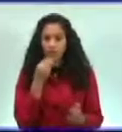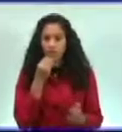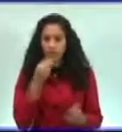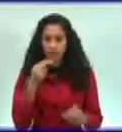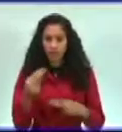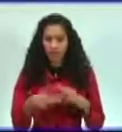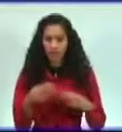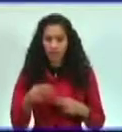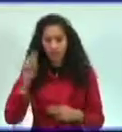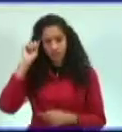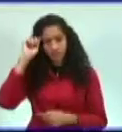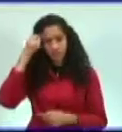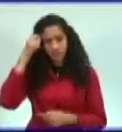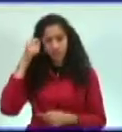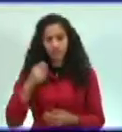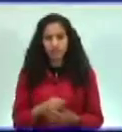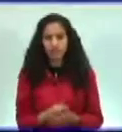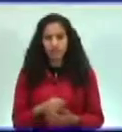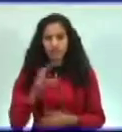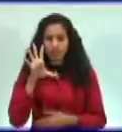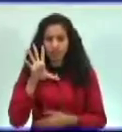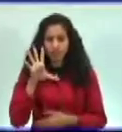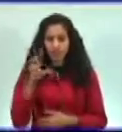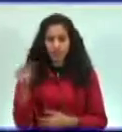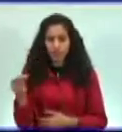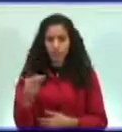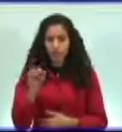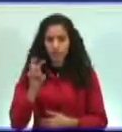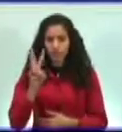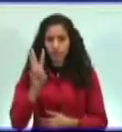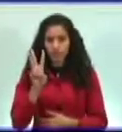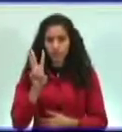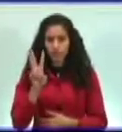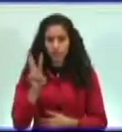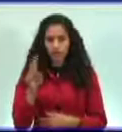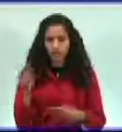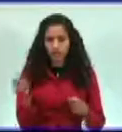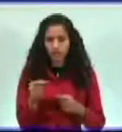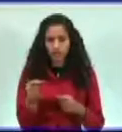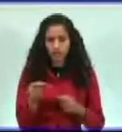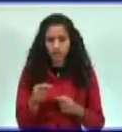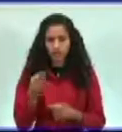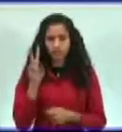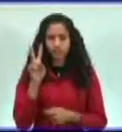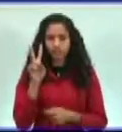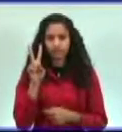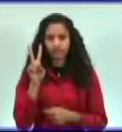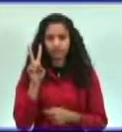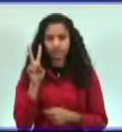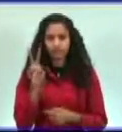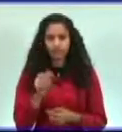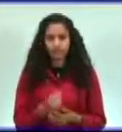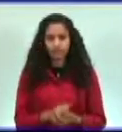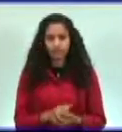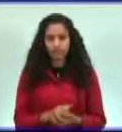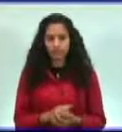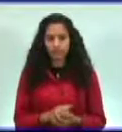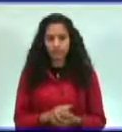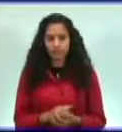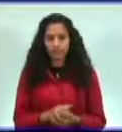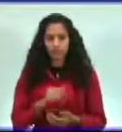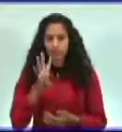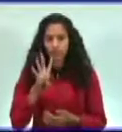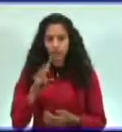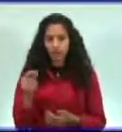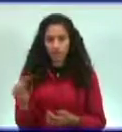su memorización. 5 menos 3 es igual a 2.